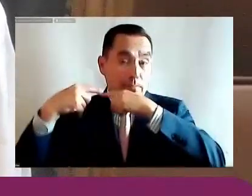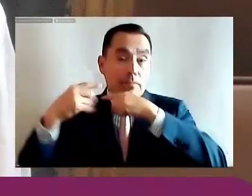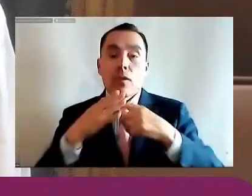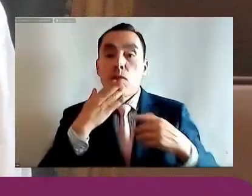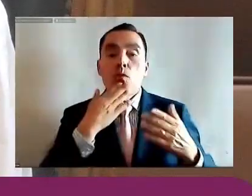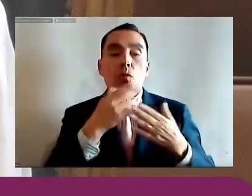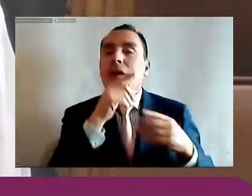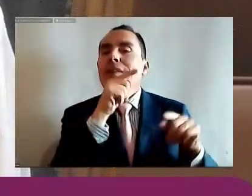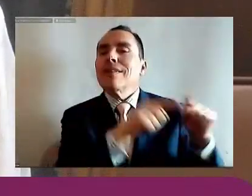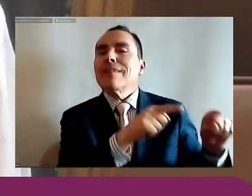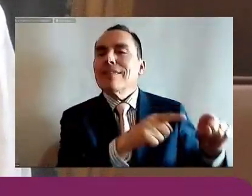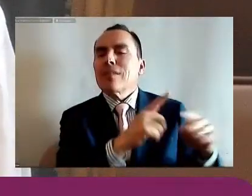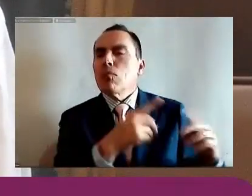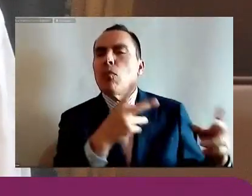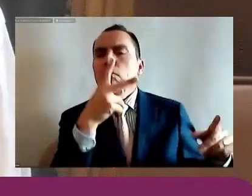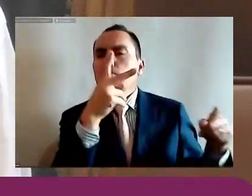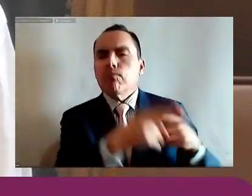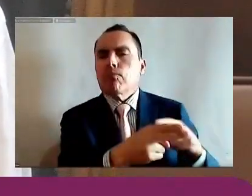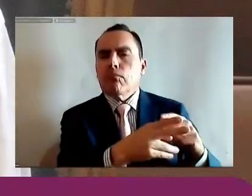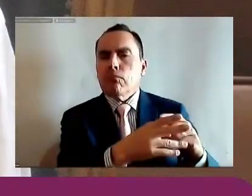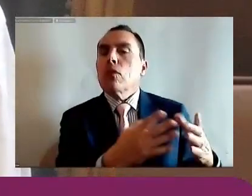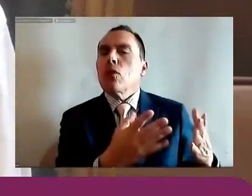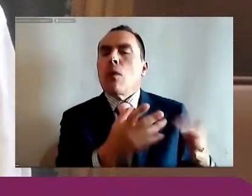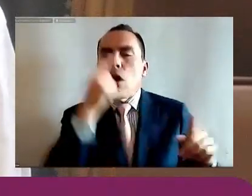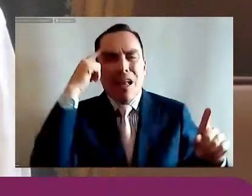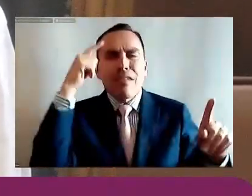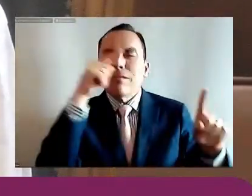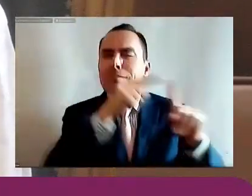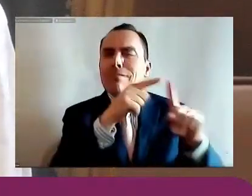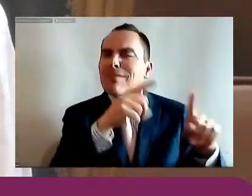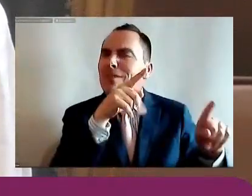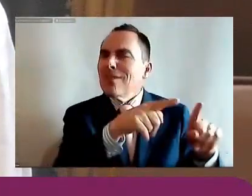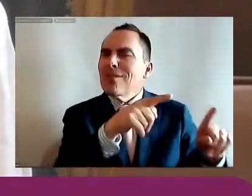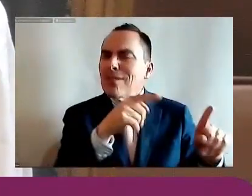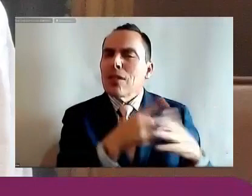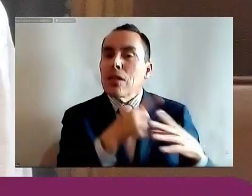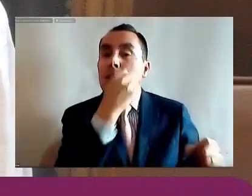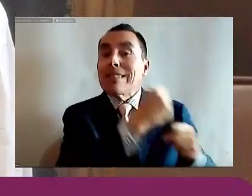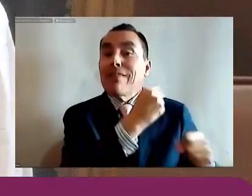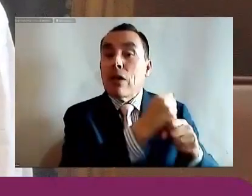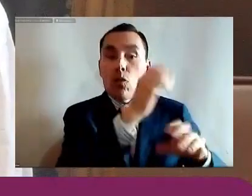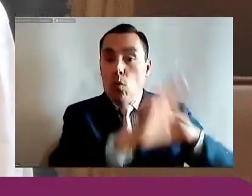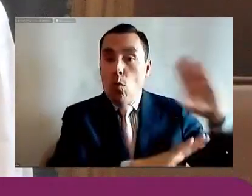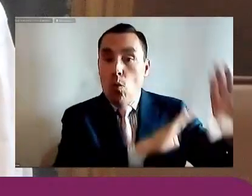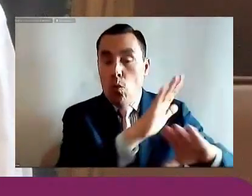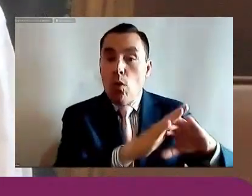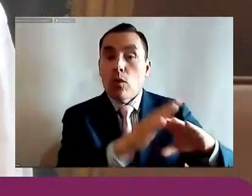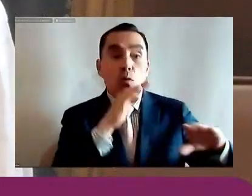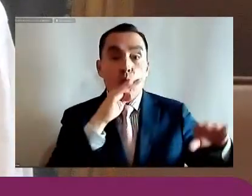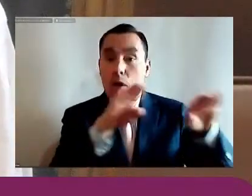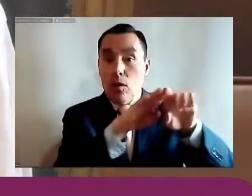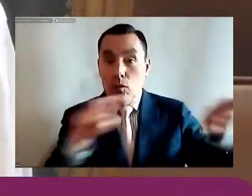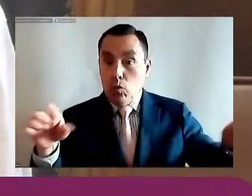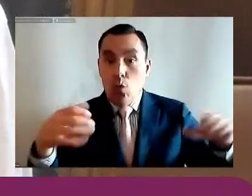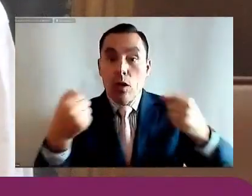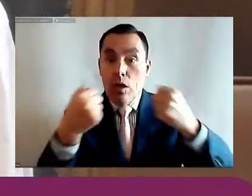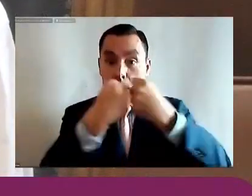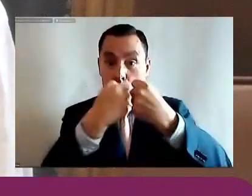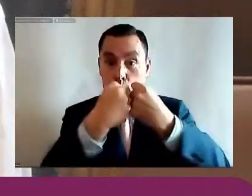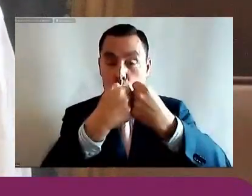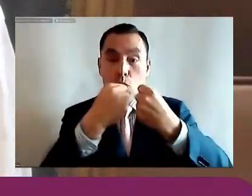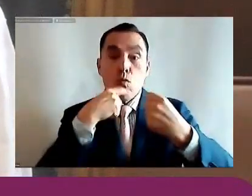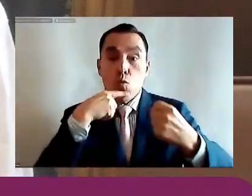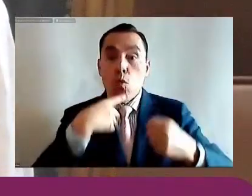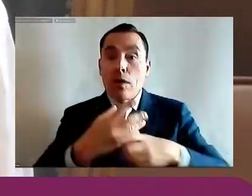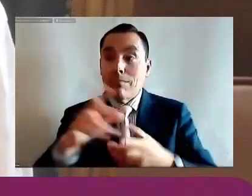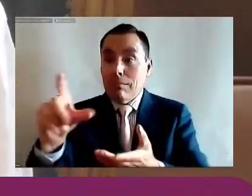como fin proteger a la persona trabajadora frente a la asimetría estructural de la relación capital-trabajo.